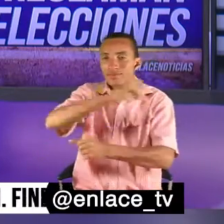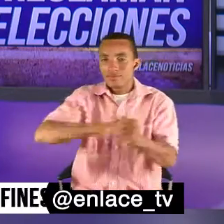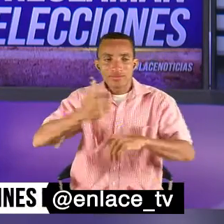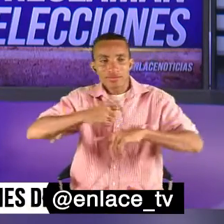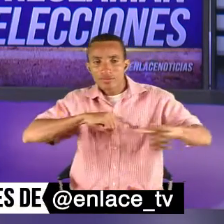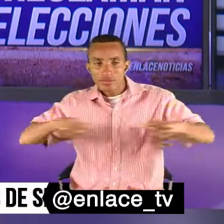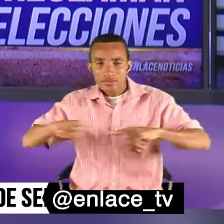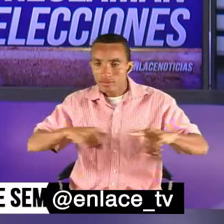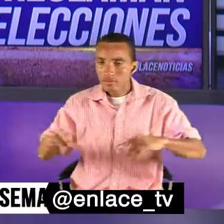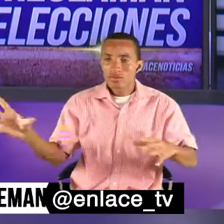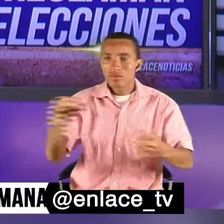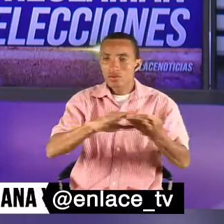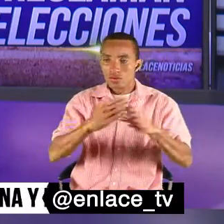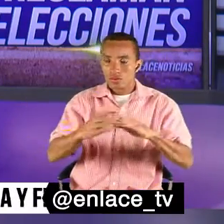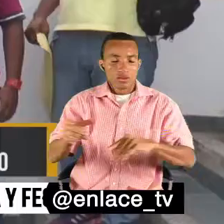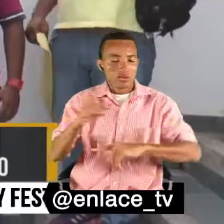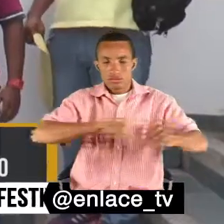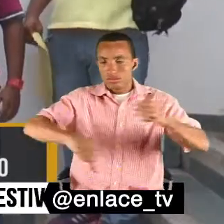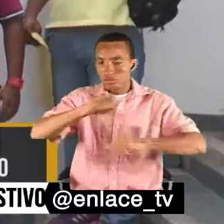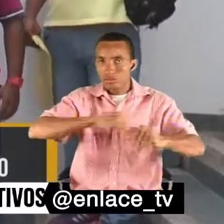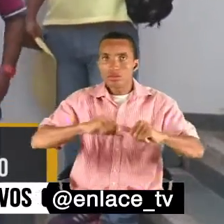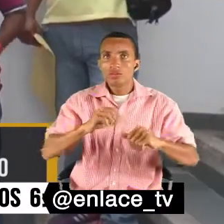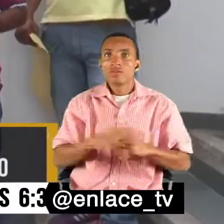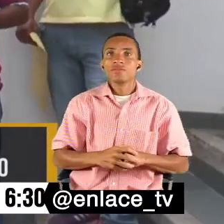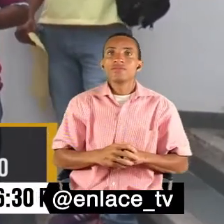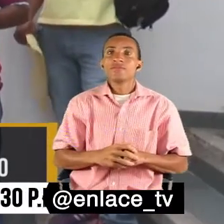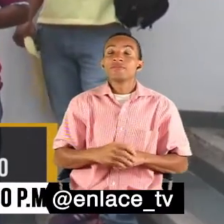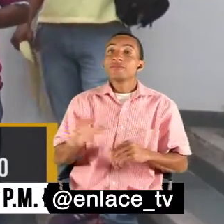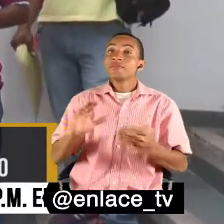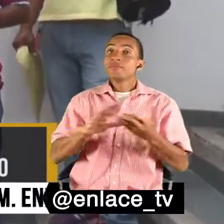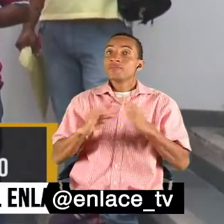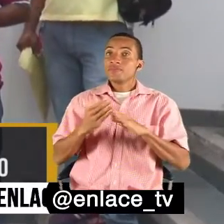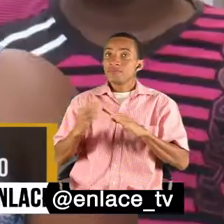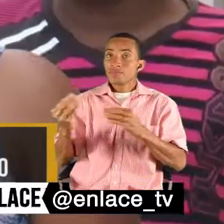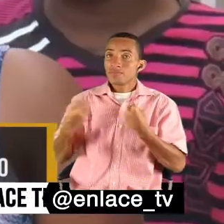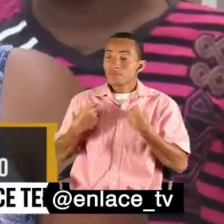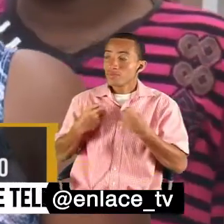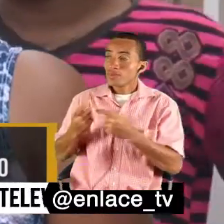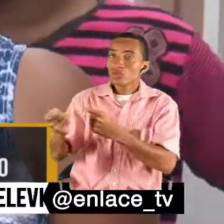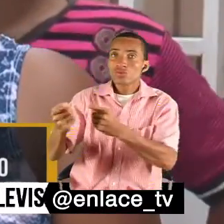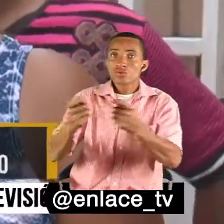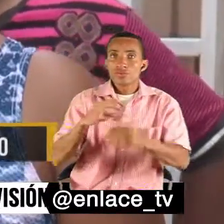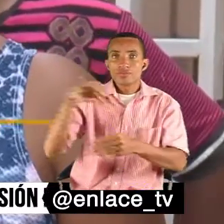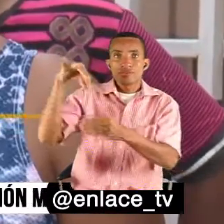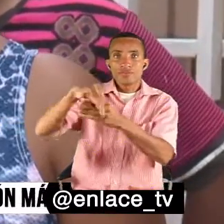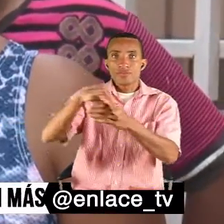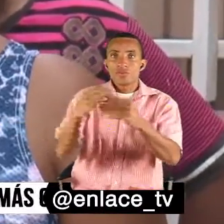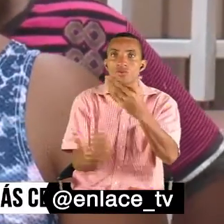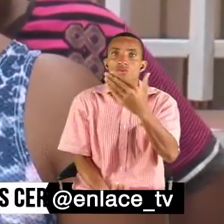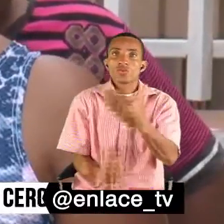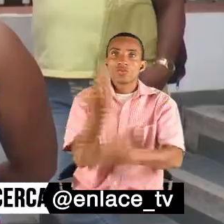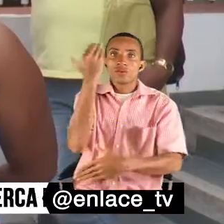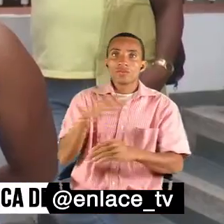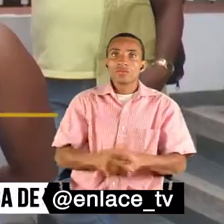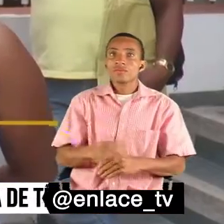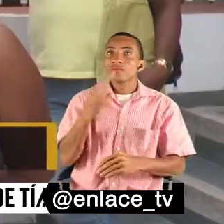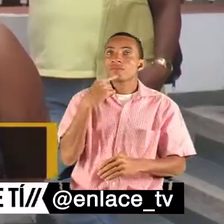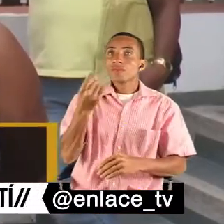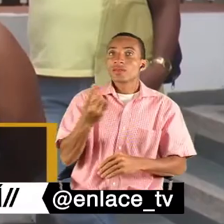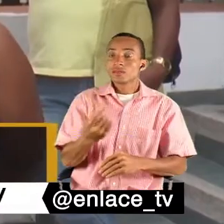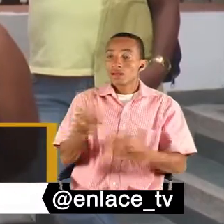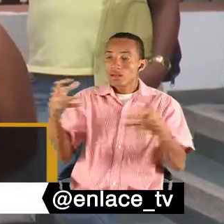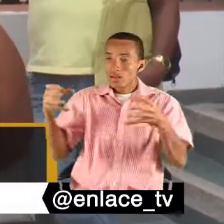dignatarios comunales. Miembros de la comunidad del barrio Nueva Esperanza reclaman elecciones para nuevos dignatarios comunales. Aseguran que la actual